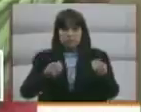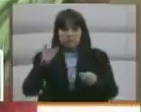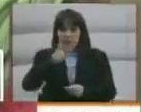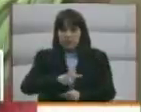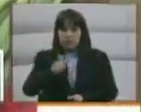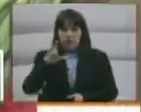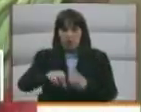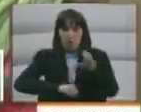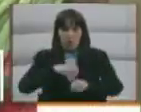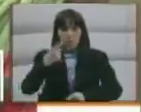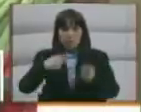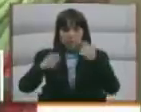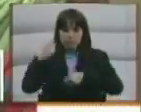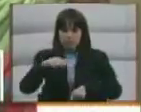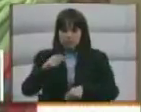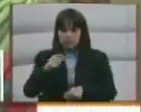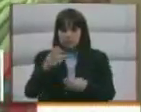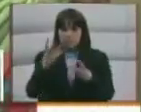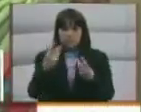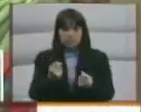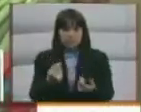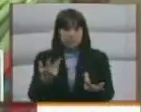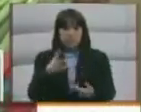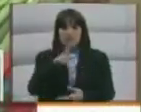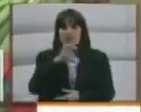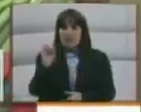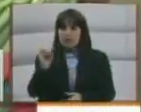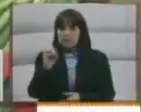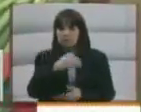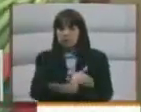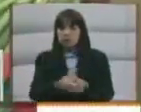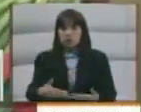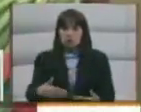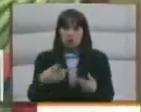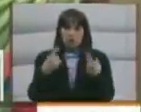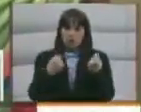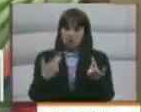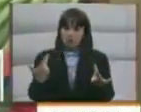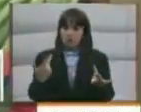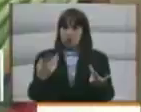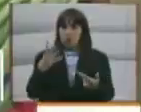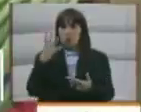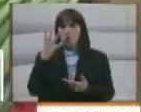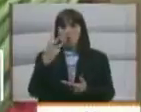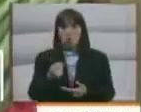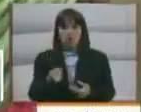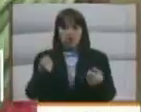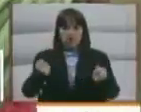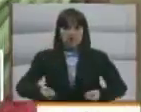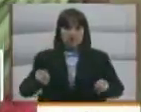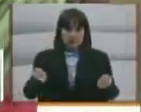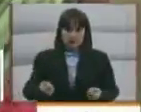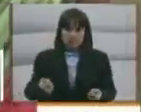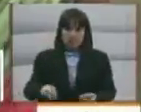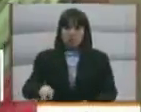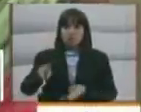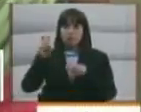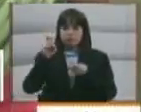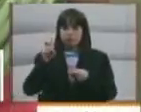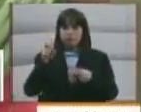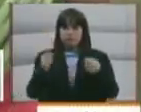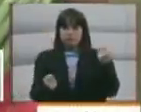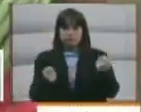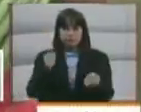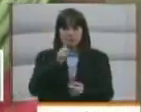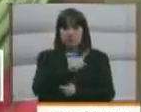vez ellos venden en 30 millones de bolívares. ¿Cuántas cestas carga un camión? Entre 50 y